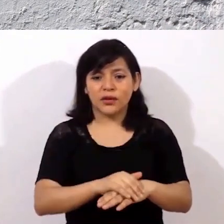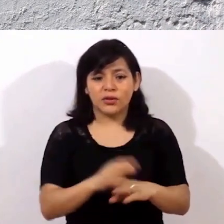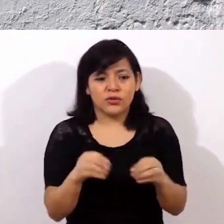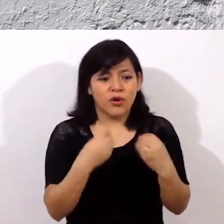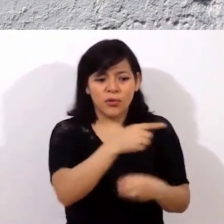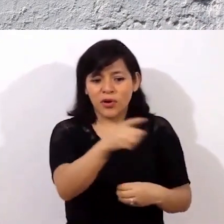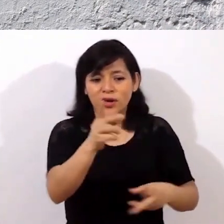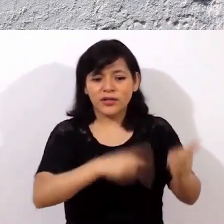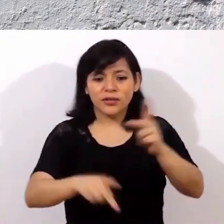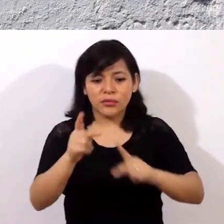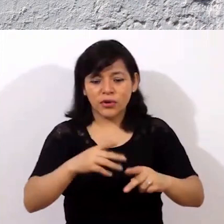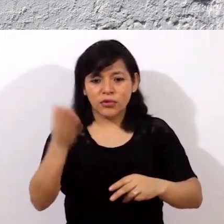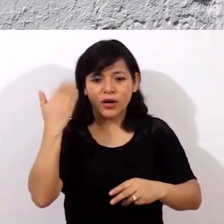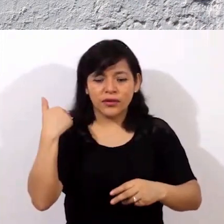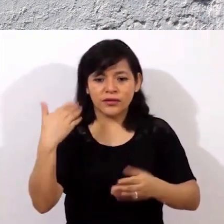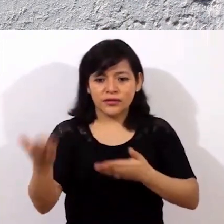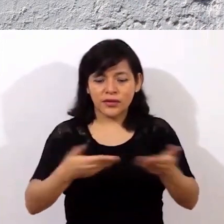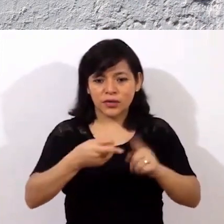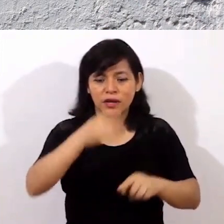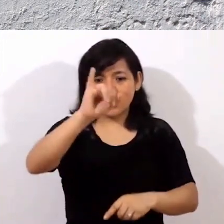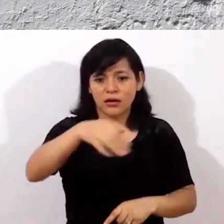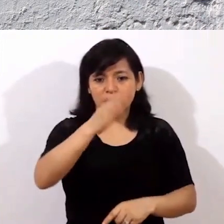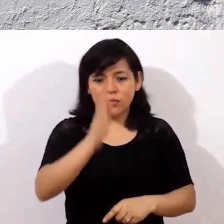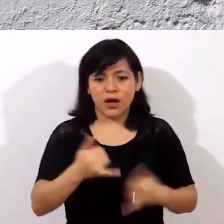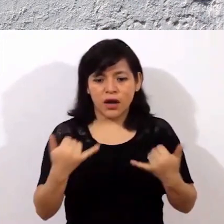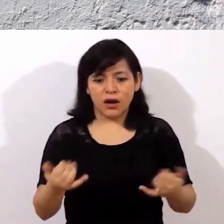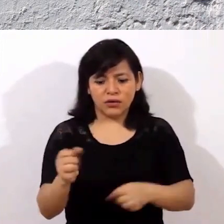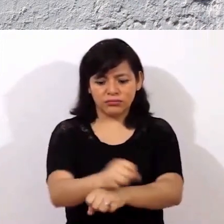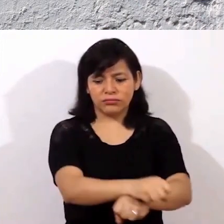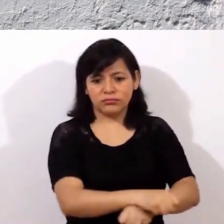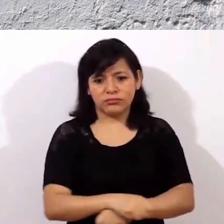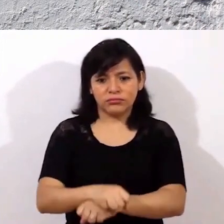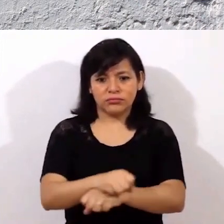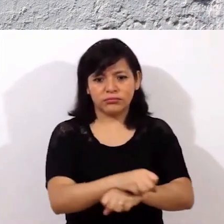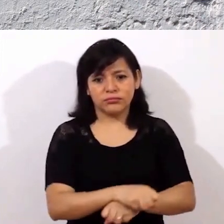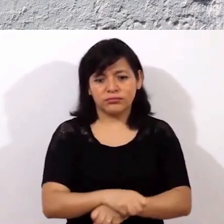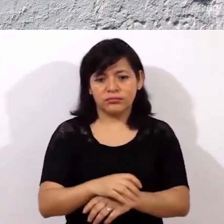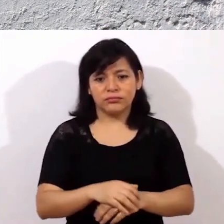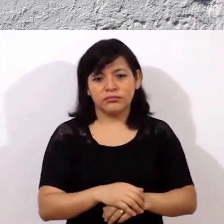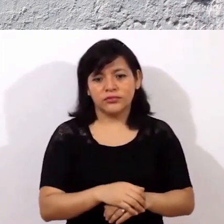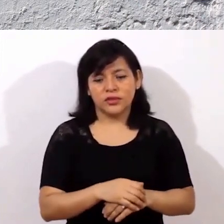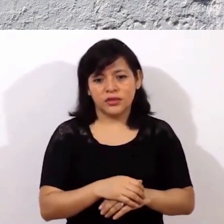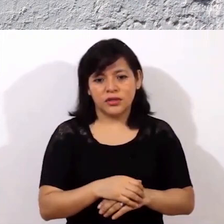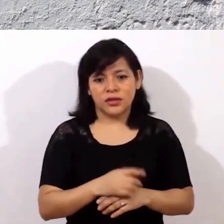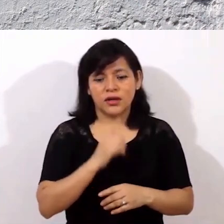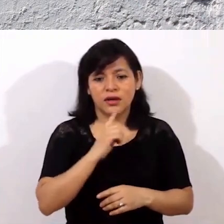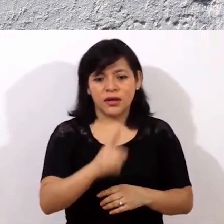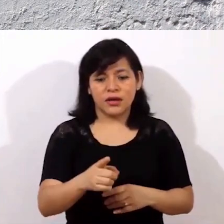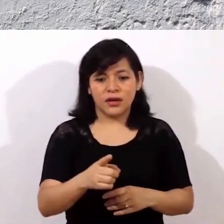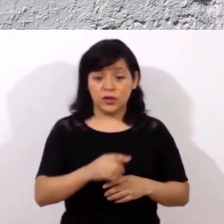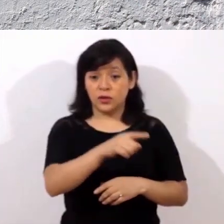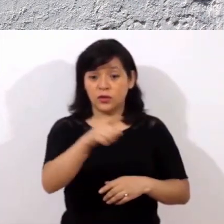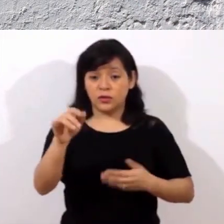a Jehová? Ahora están siendo llevados cautivos. Bueno, era precisamente eso lo que les